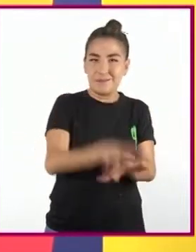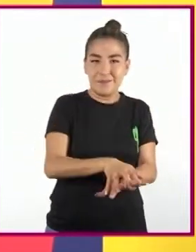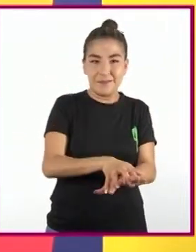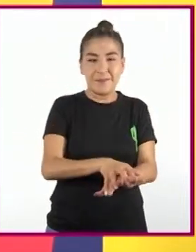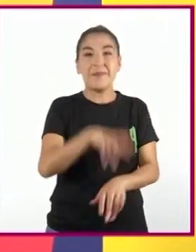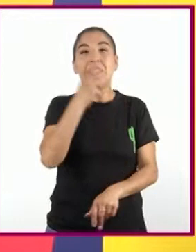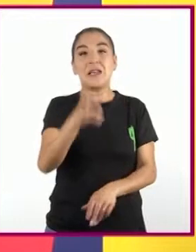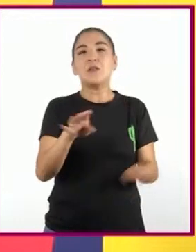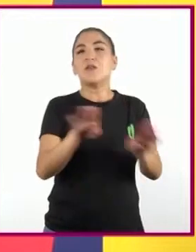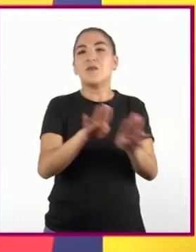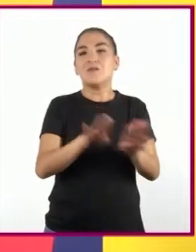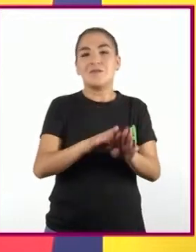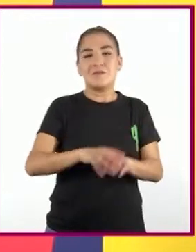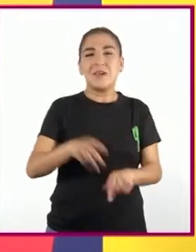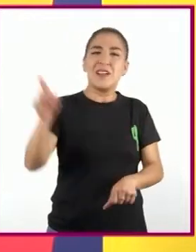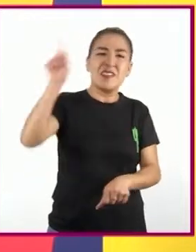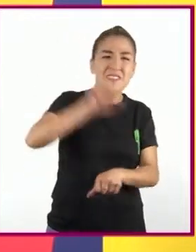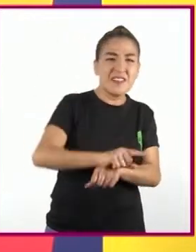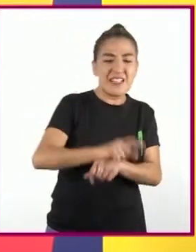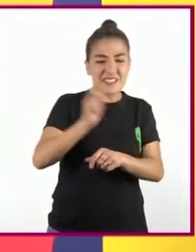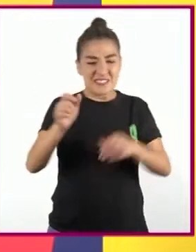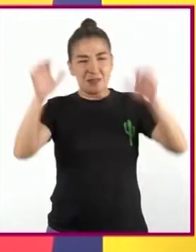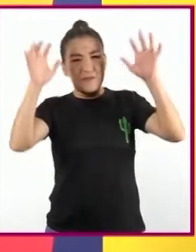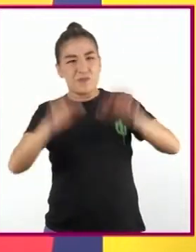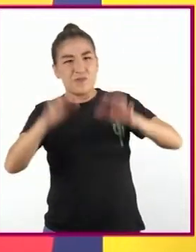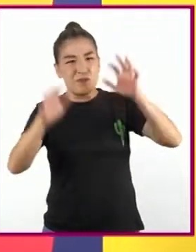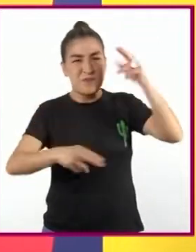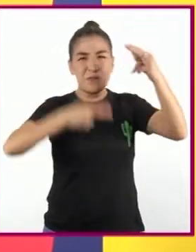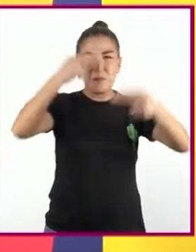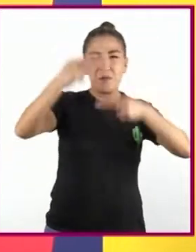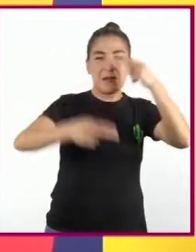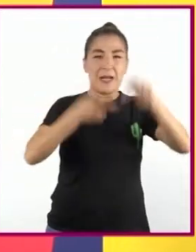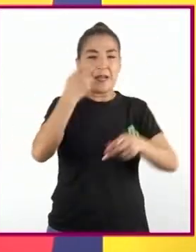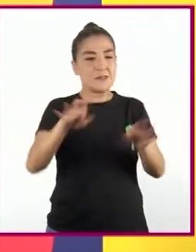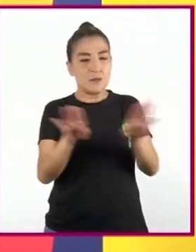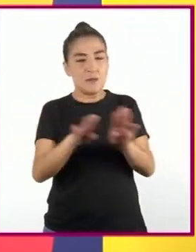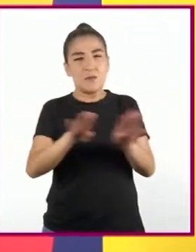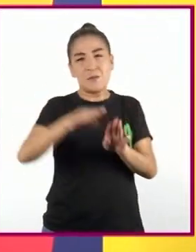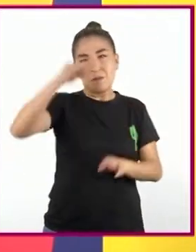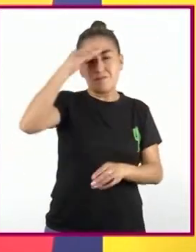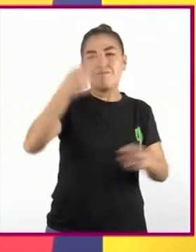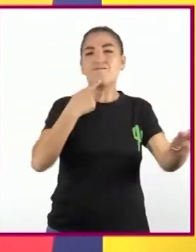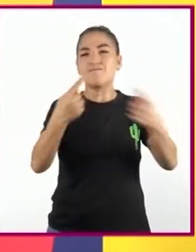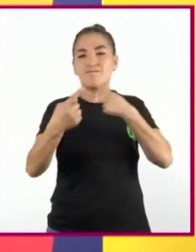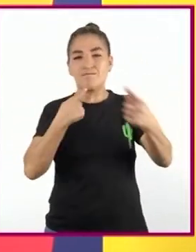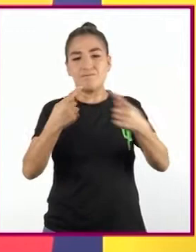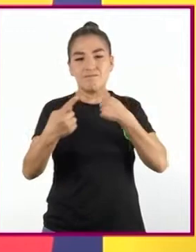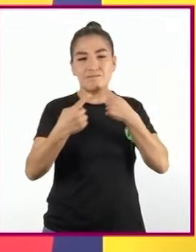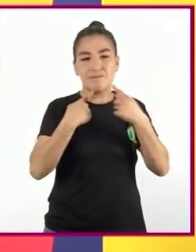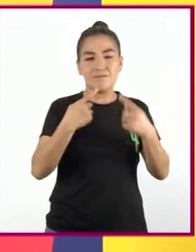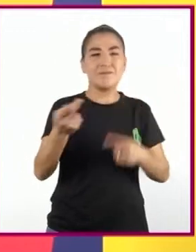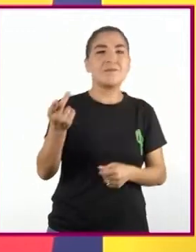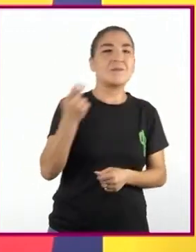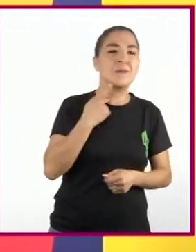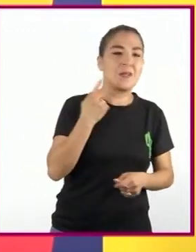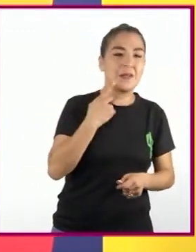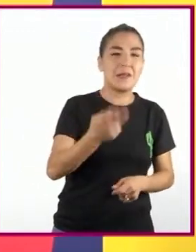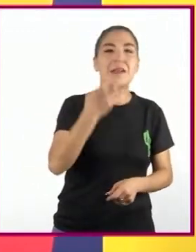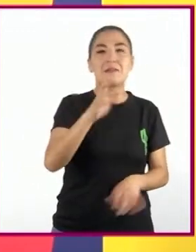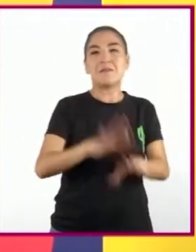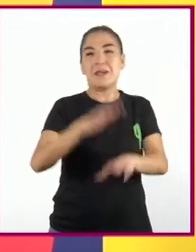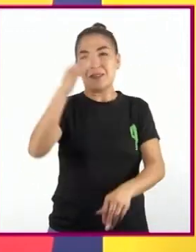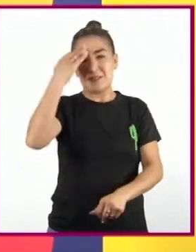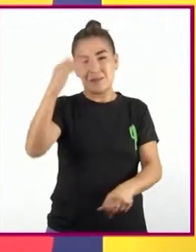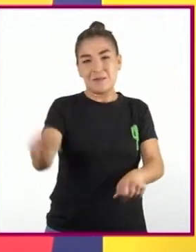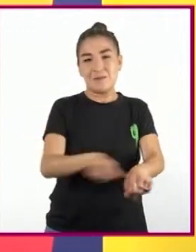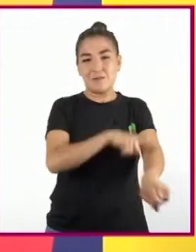de un clima incierto, estas capitales buscarían vanamente la preeminencia política. La relativa perdurabilidad de